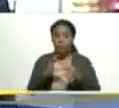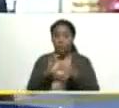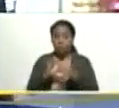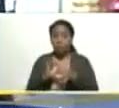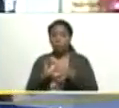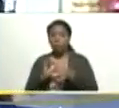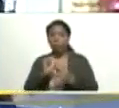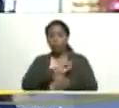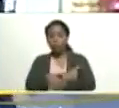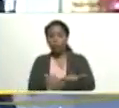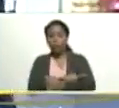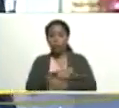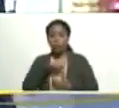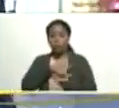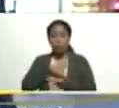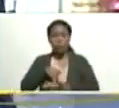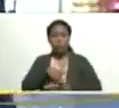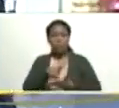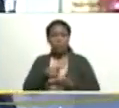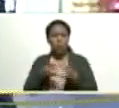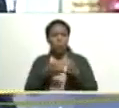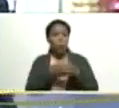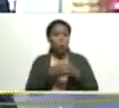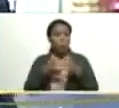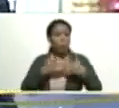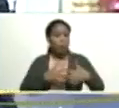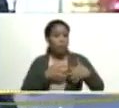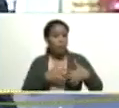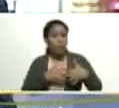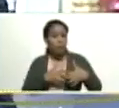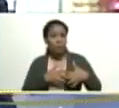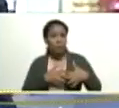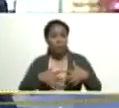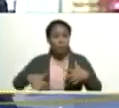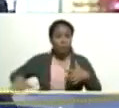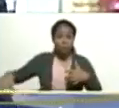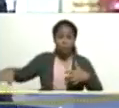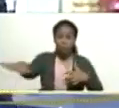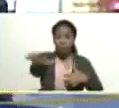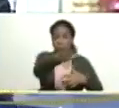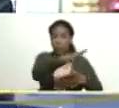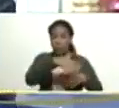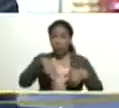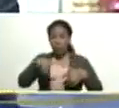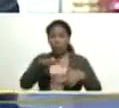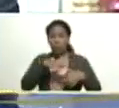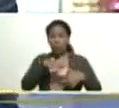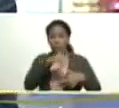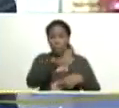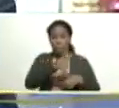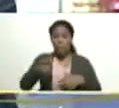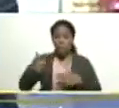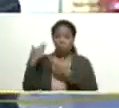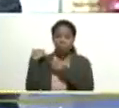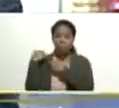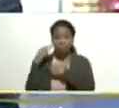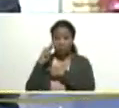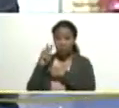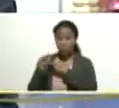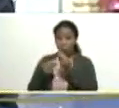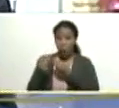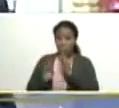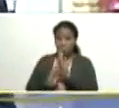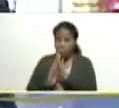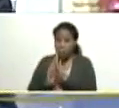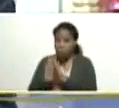potencia. Y esta participación de los sectores industriales en todo este sector, a estos aguas abajo, lo estamos viendo reproducirse también en otras